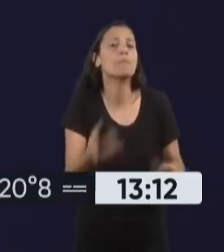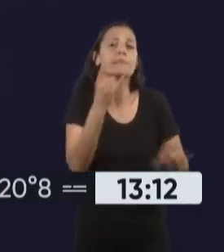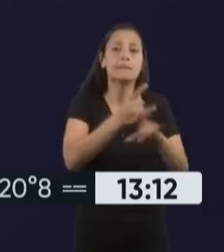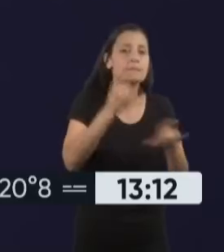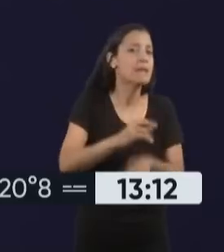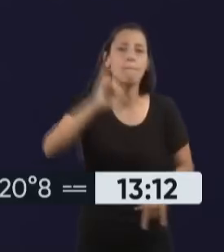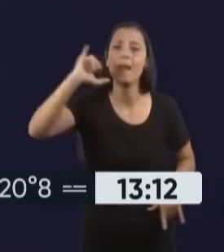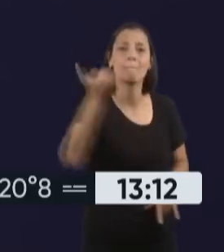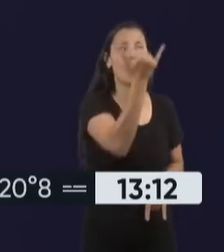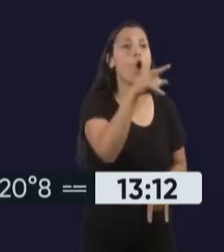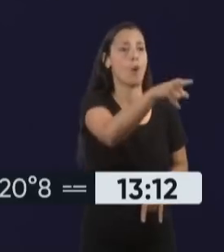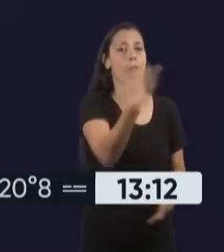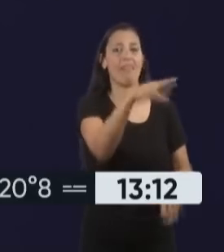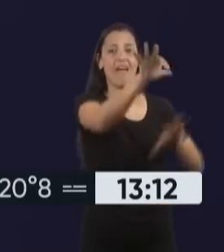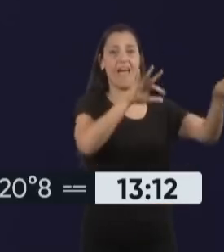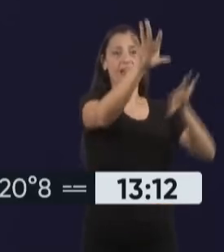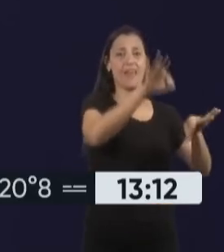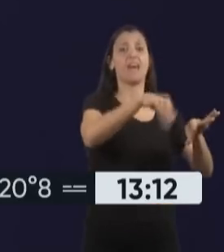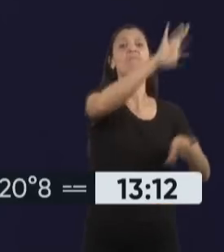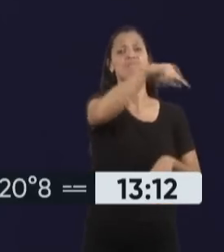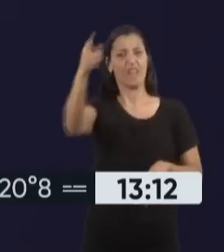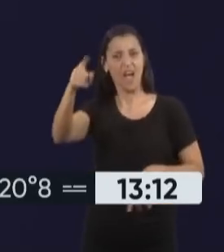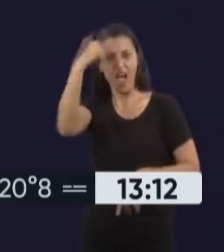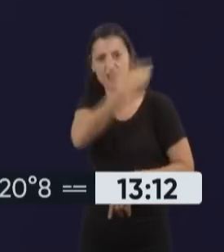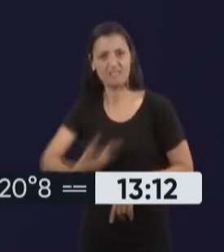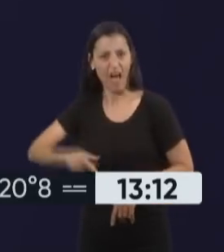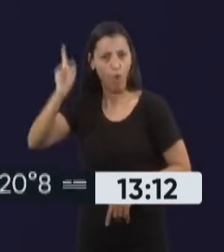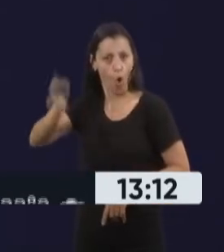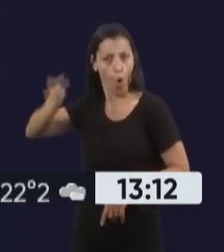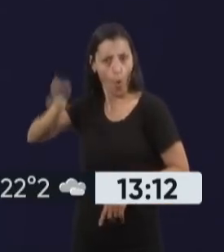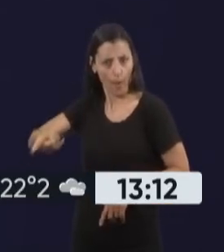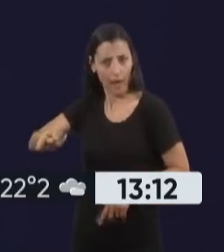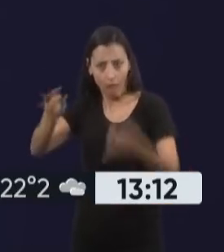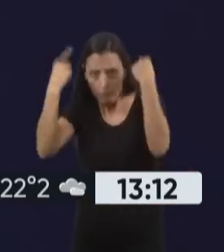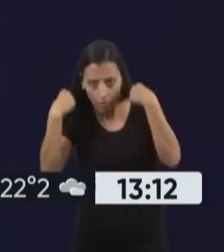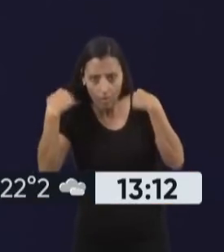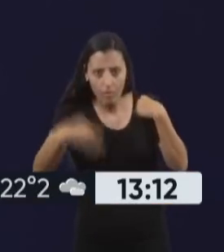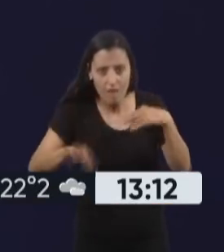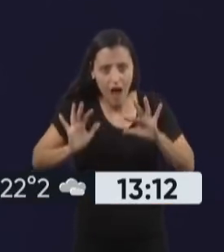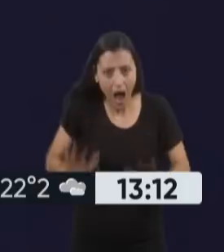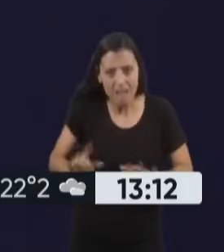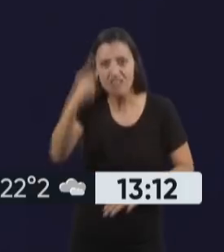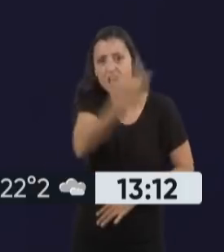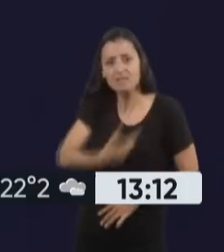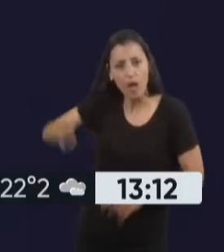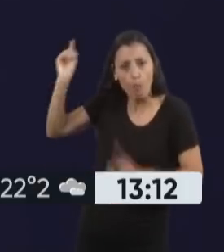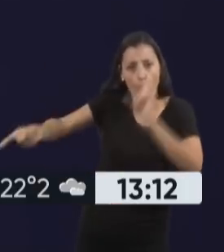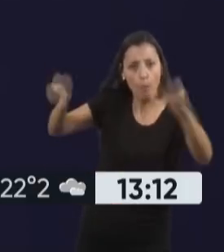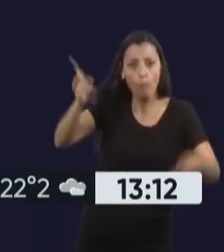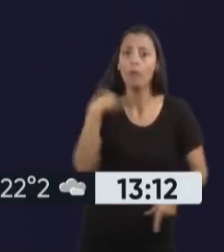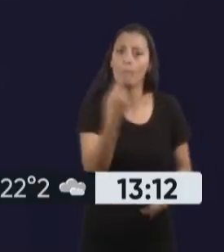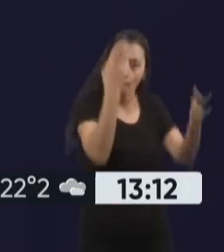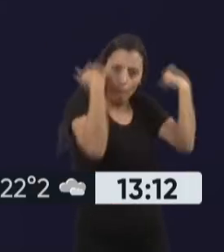tengas la libertad de elegir a que el Estado te obligue a pagar un impuesto por un Estado que no funciona o que en parte no funciona.